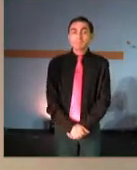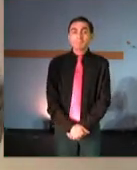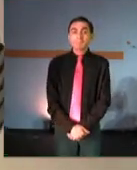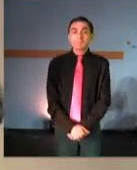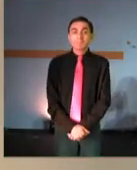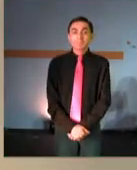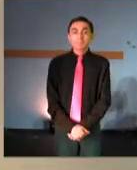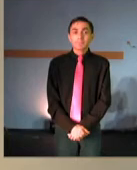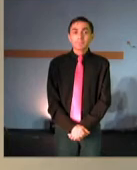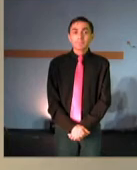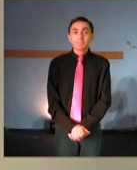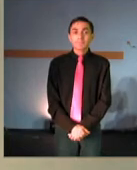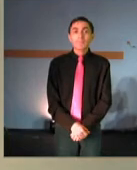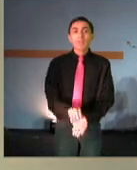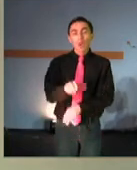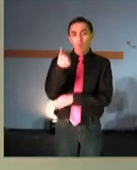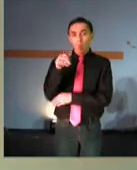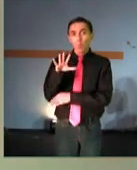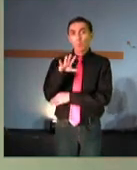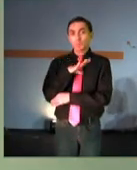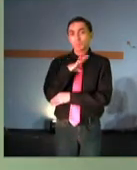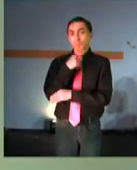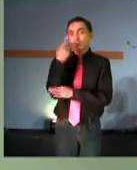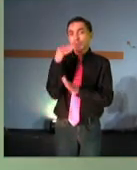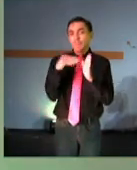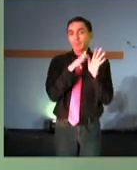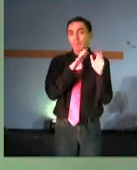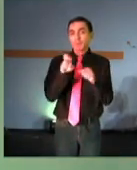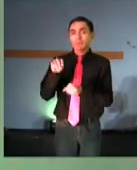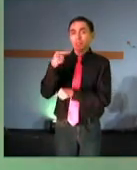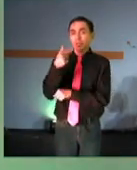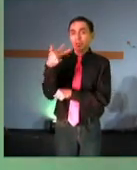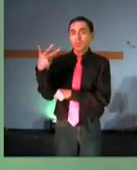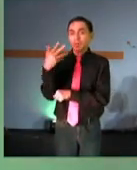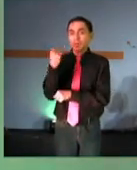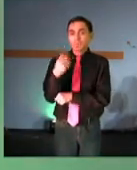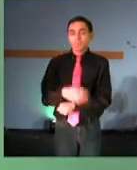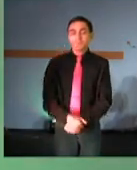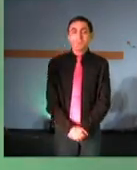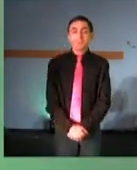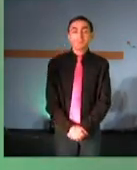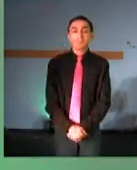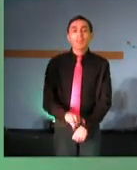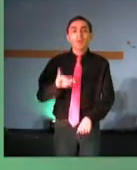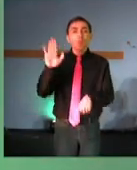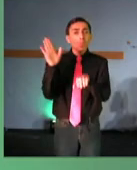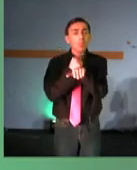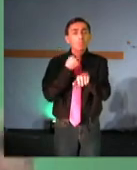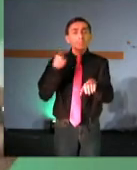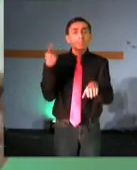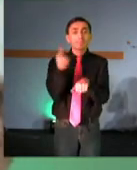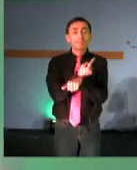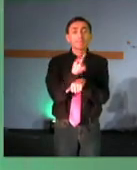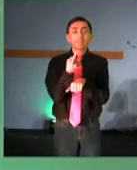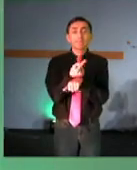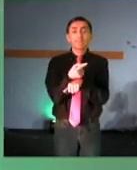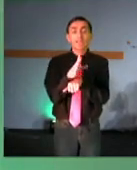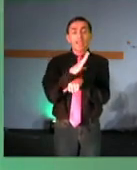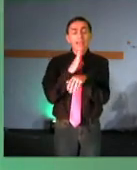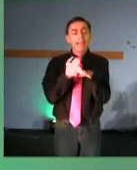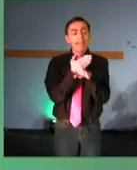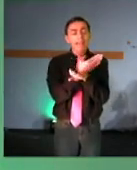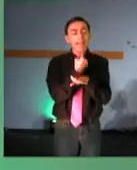las que adquirieron las luchas de 1978 y 79. Porque efectivamente, como